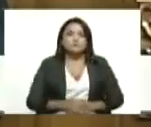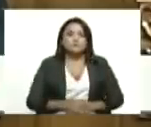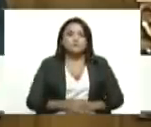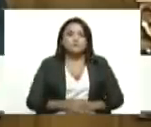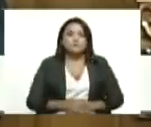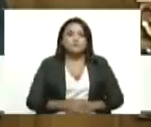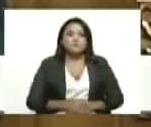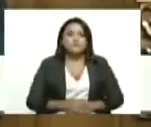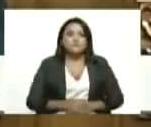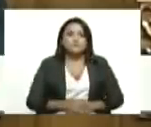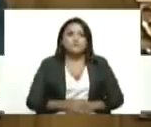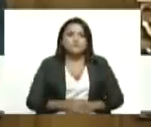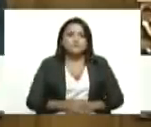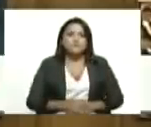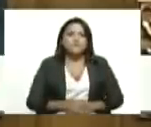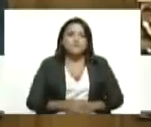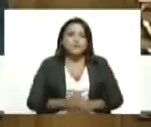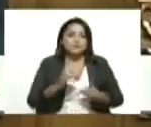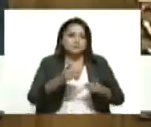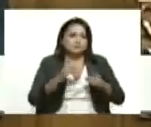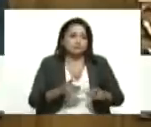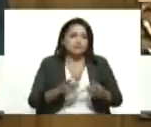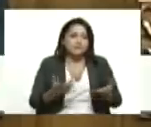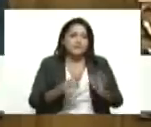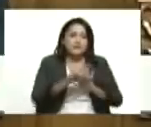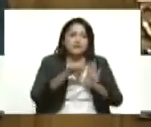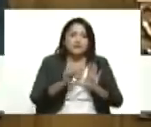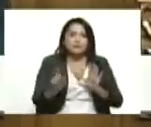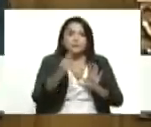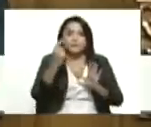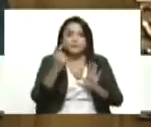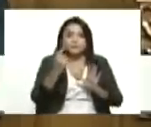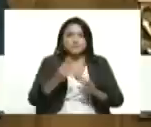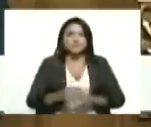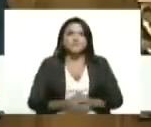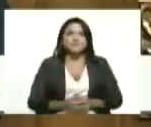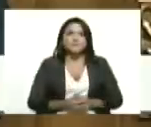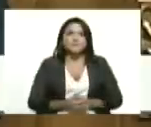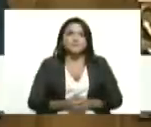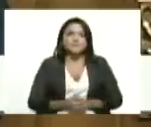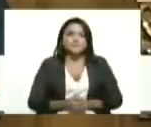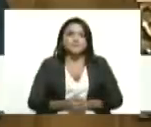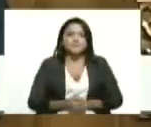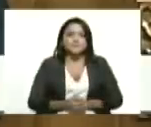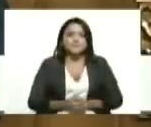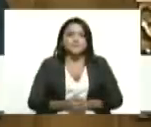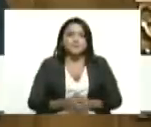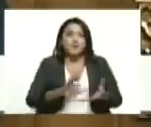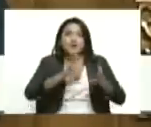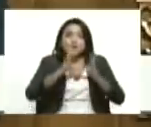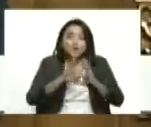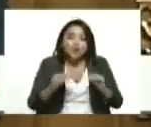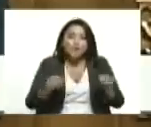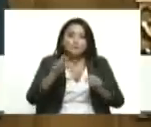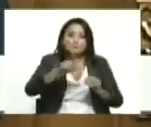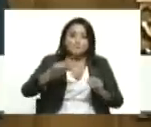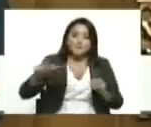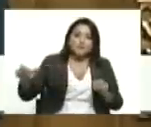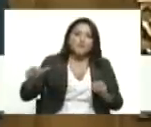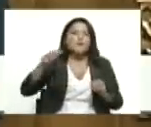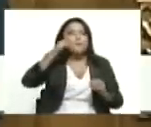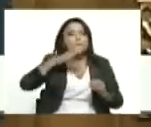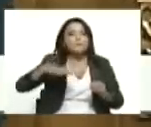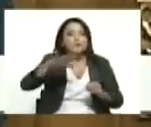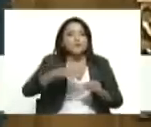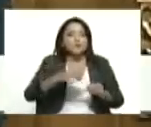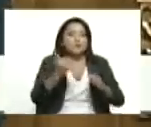en decretar y decreto. Artículo primero, todo funcionario público a quien se le convenciere